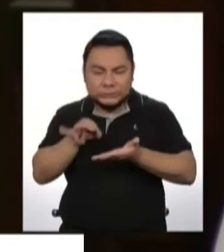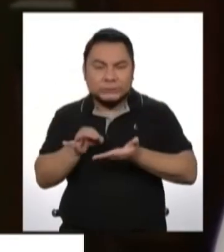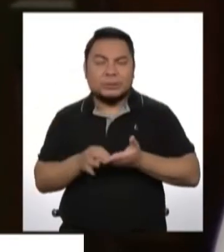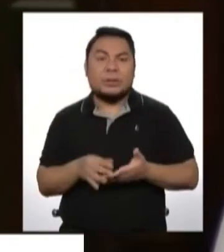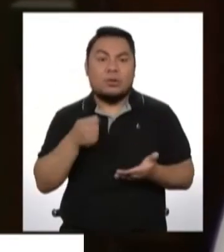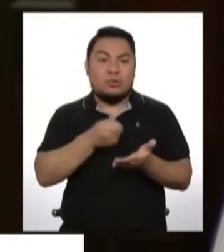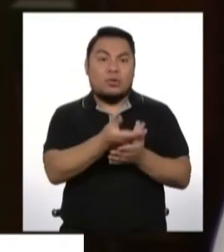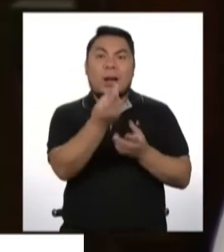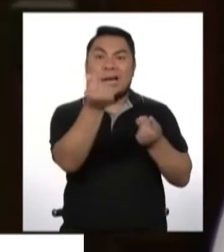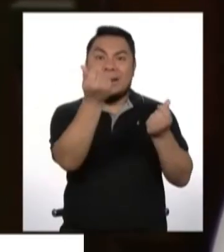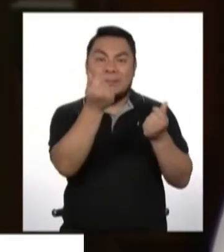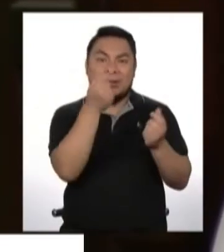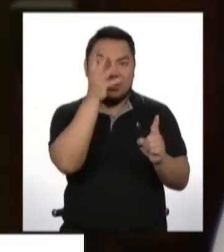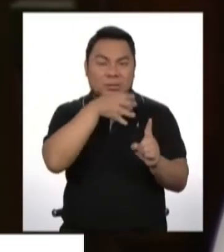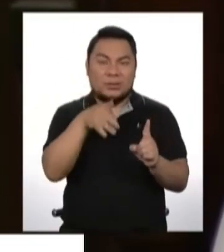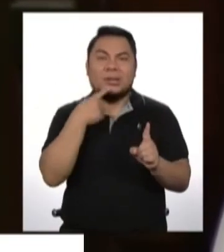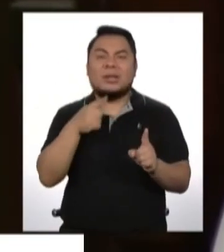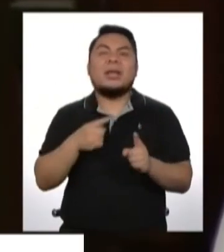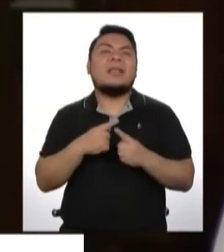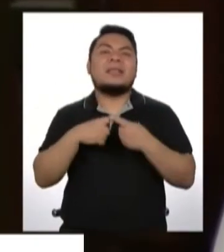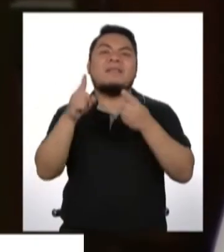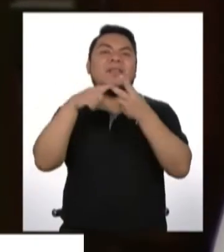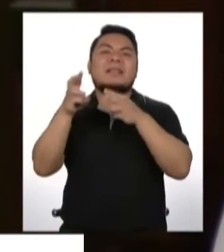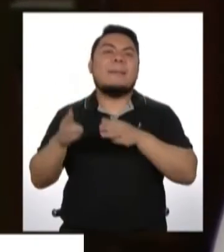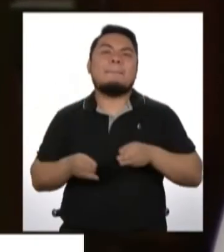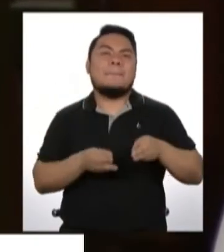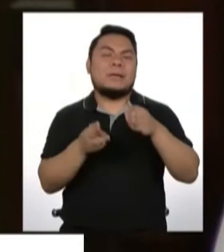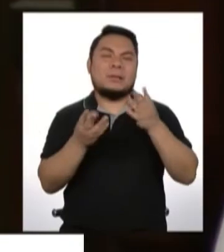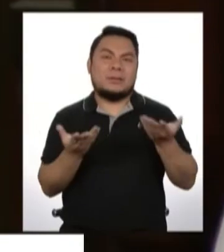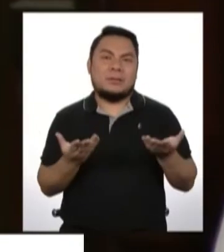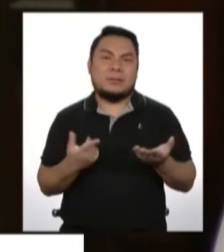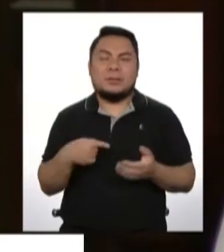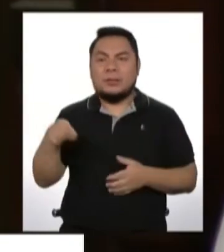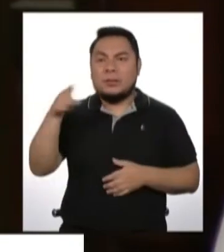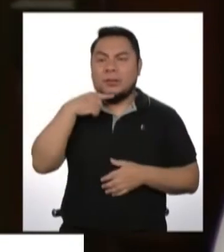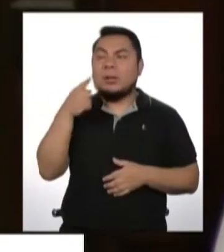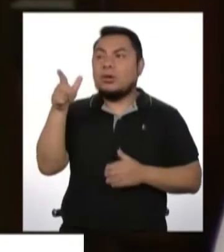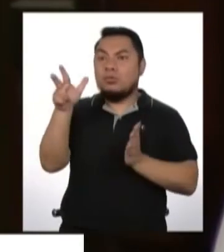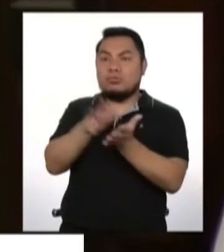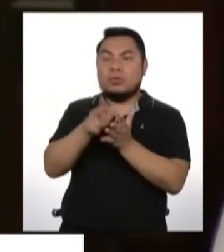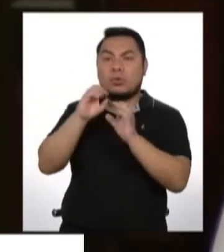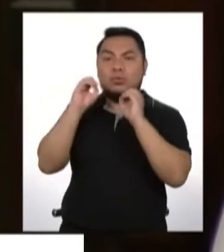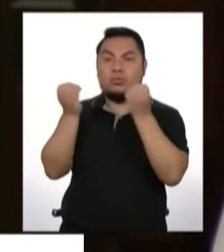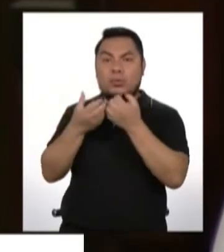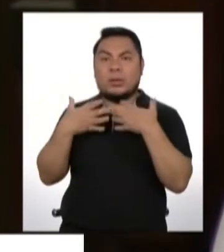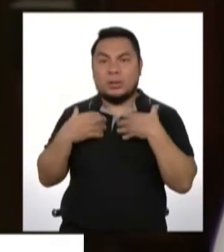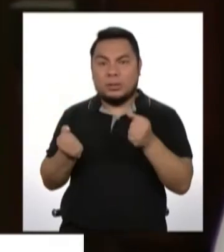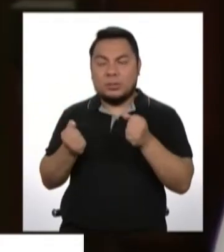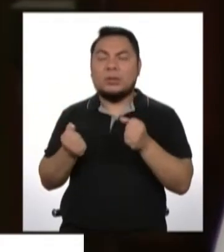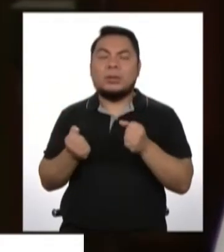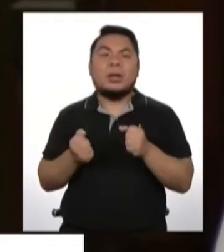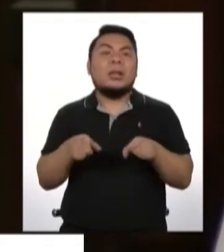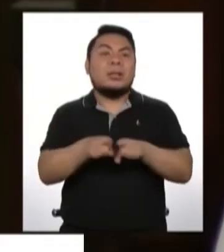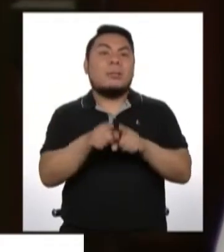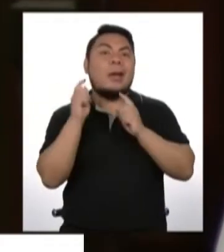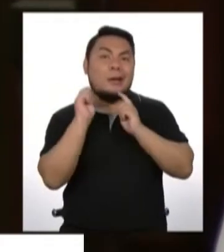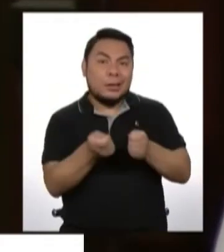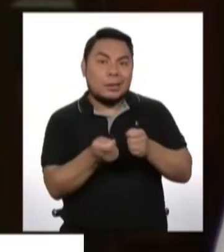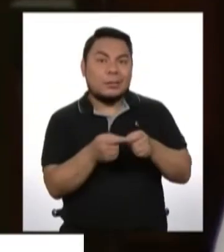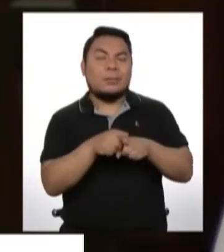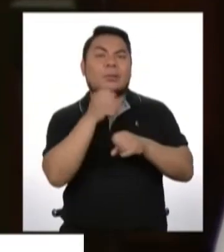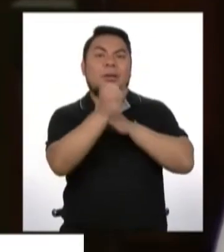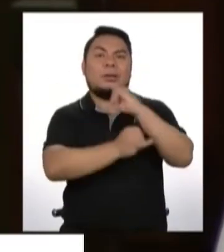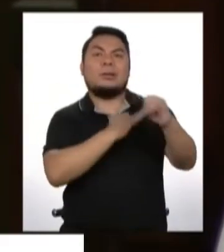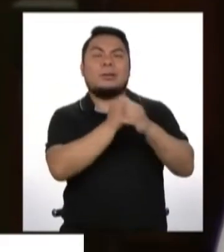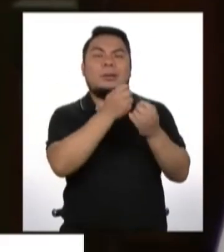hemos comprado vía distintos mecanismos, vía la Organización Panamericana de la Salud, vía donaciones, vía mercado nacional